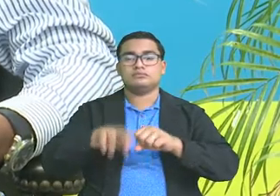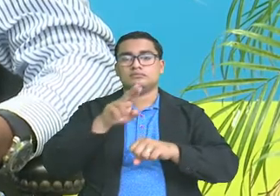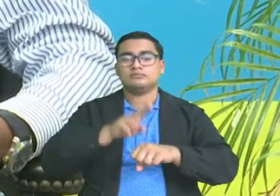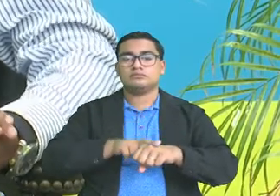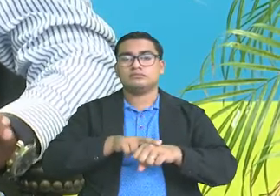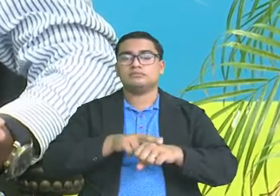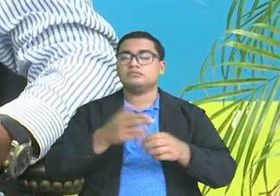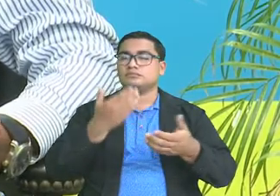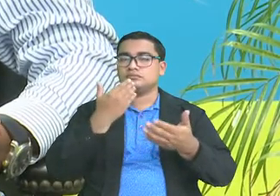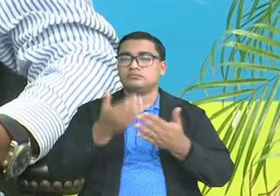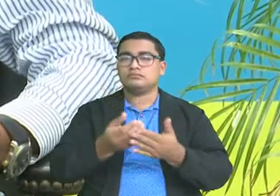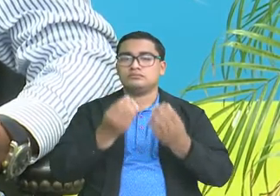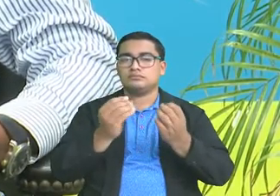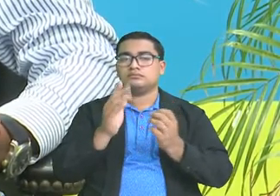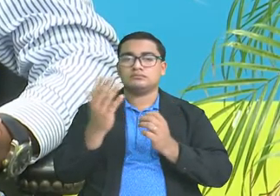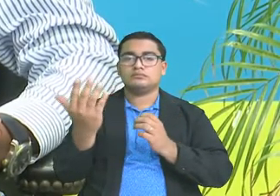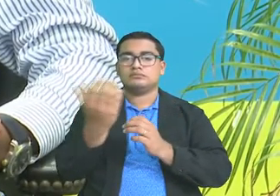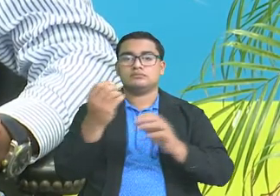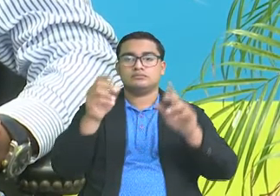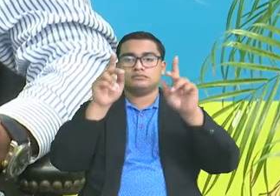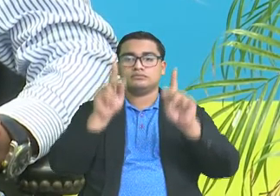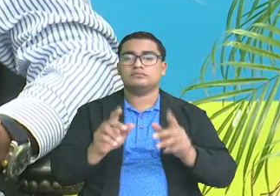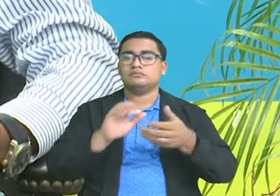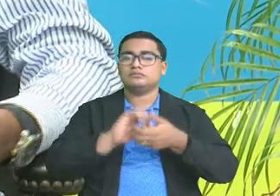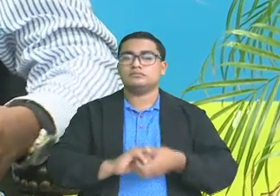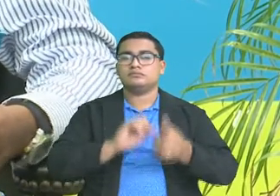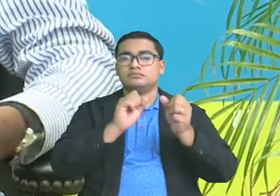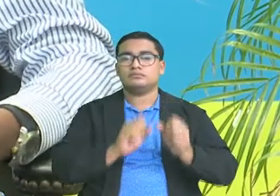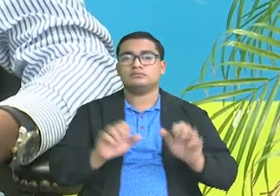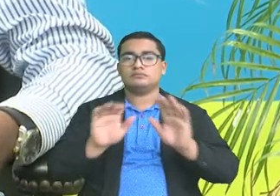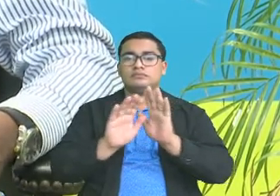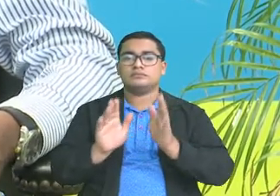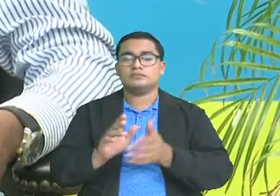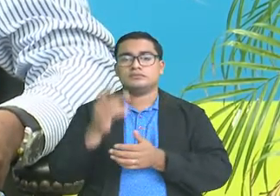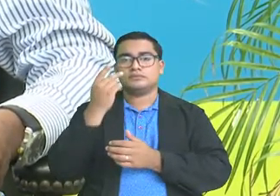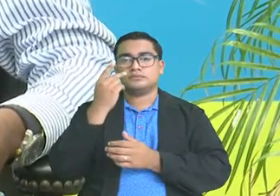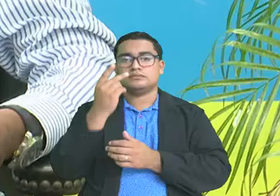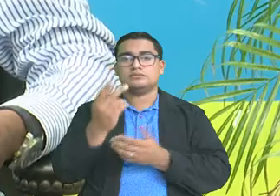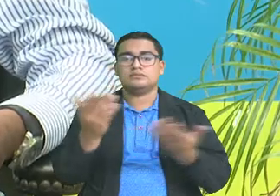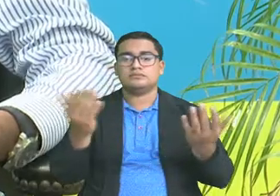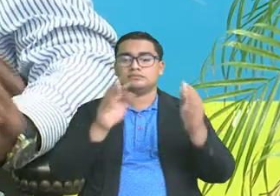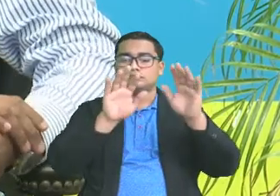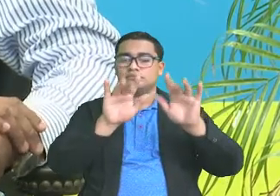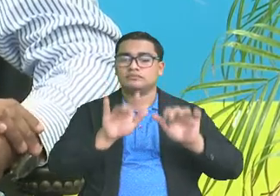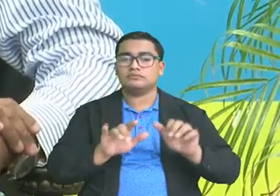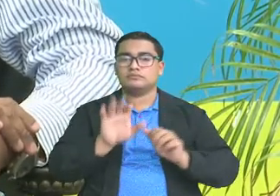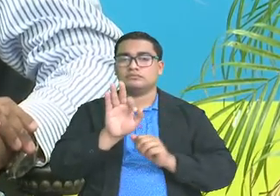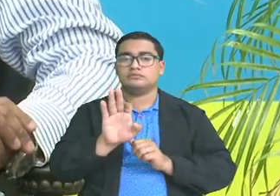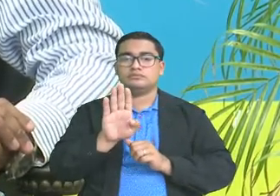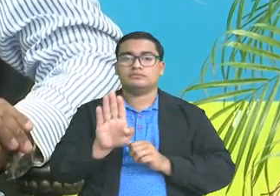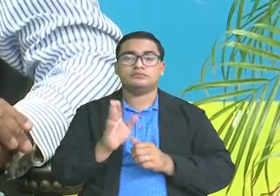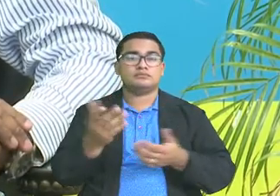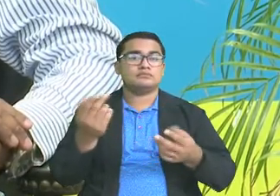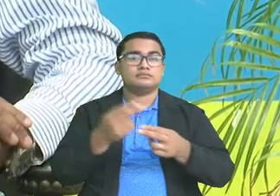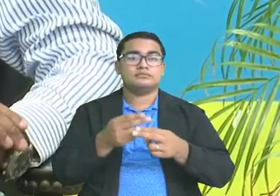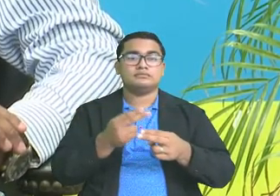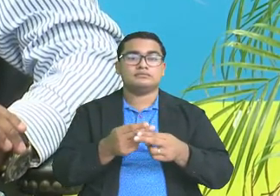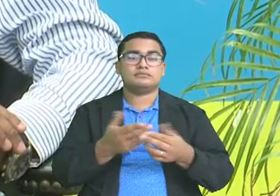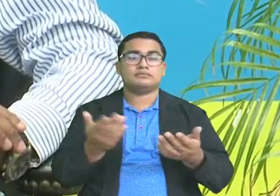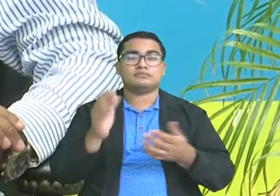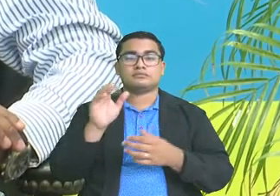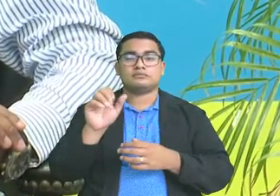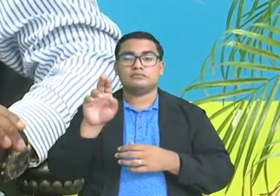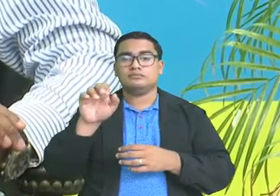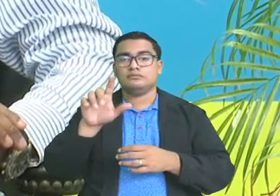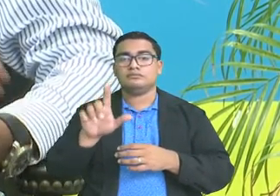Nacional. Gracias a todas las personas, a todos los amigos y amigas que nos ven a través de nuestra red social en Facebook. En Facebook nosotros aparecemos como